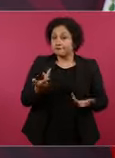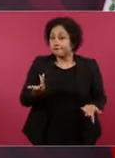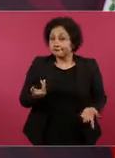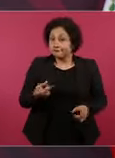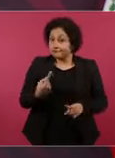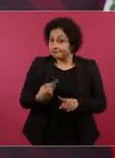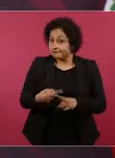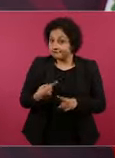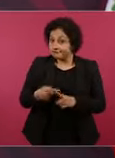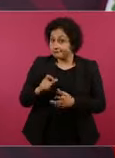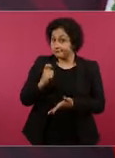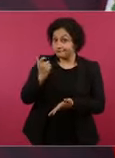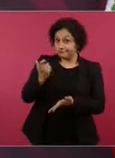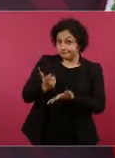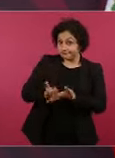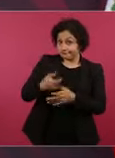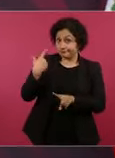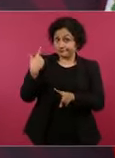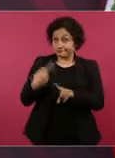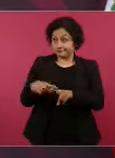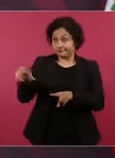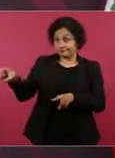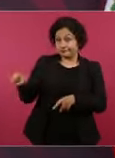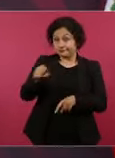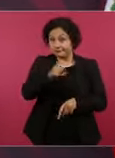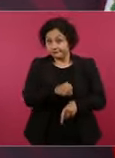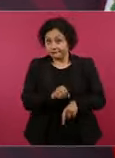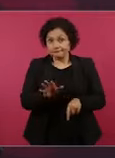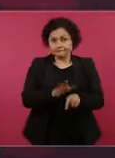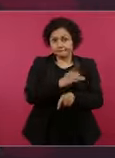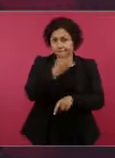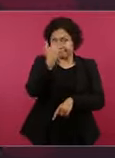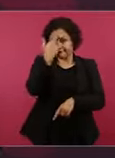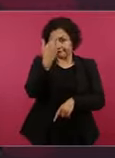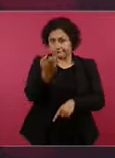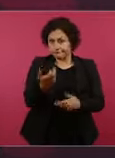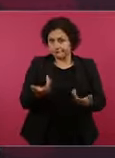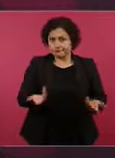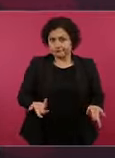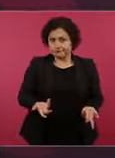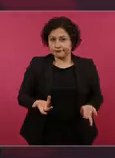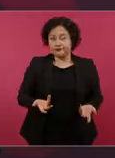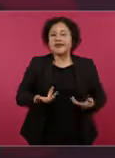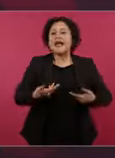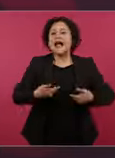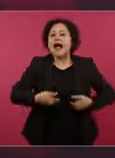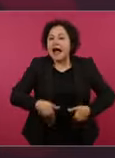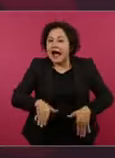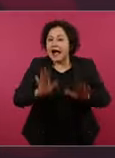dirigente de ese grupo? ¿Por qué lo hizo? Ah, pero para hablar mal de mí,